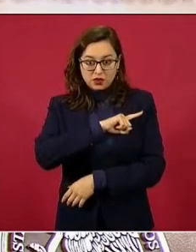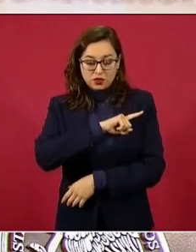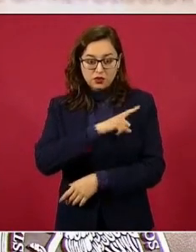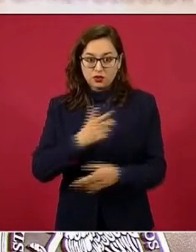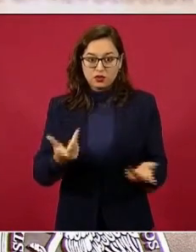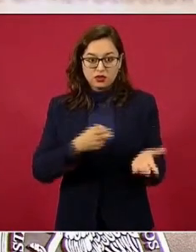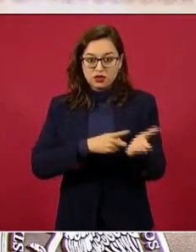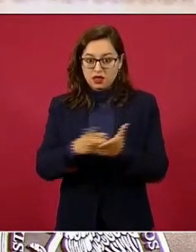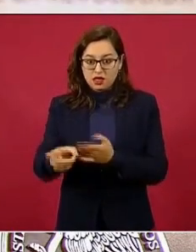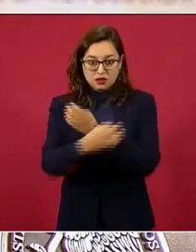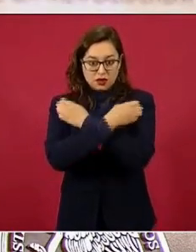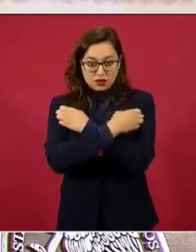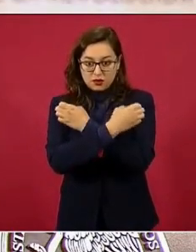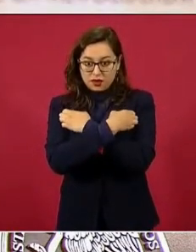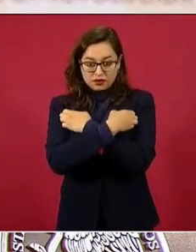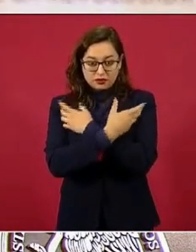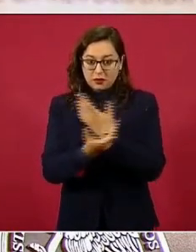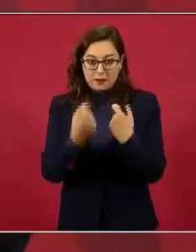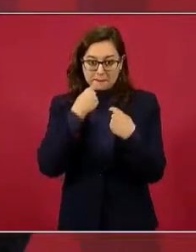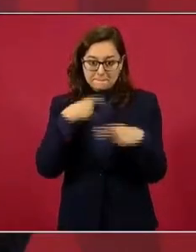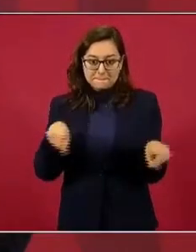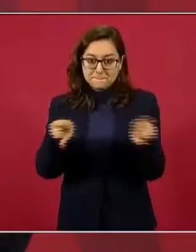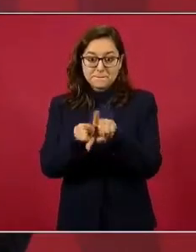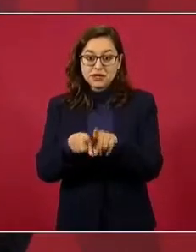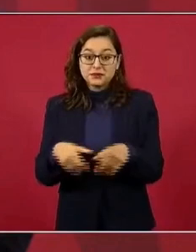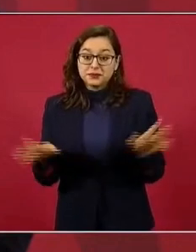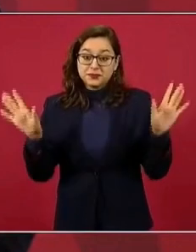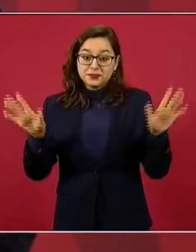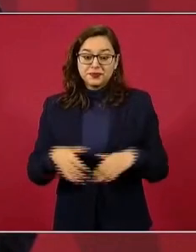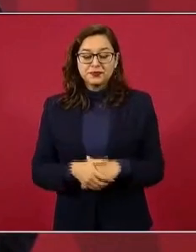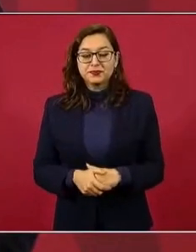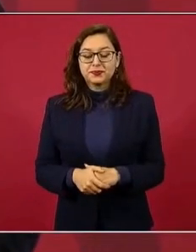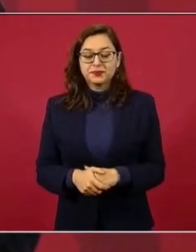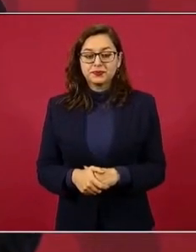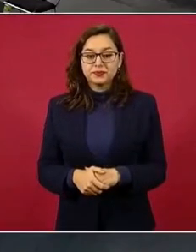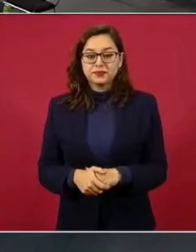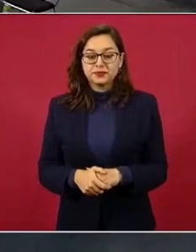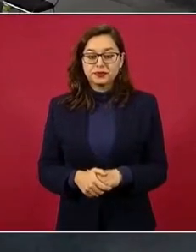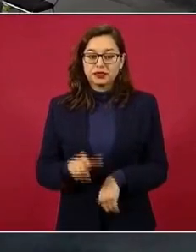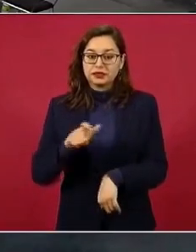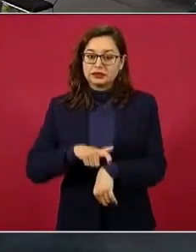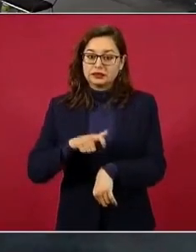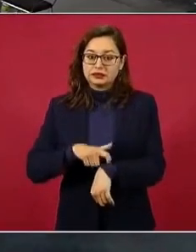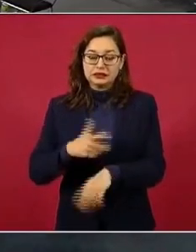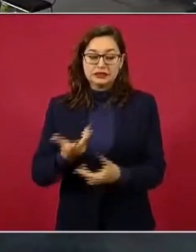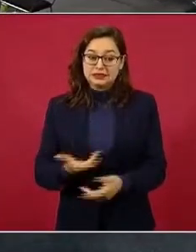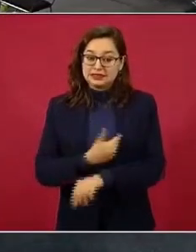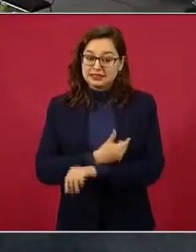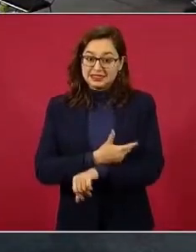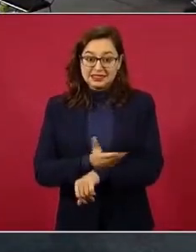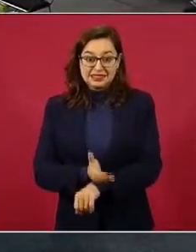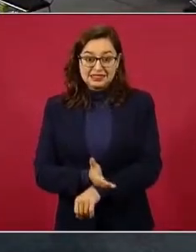la educación, pero en fin. Bueno, ya me pasaron mi recado.